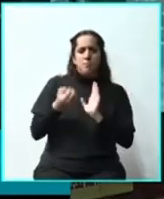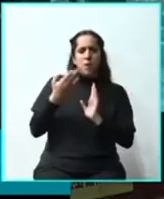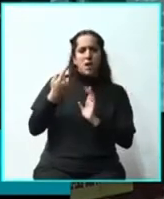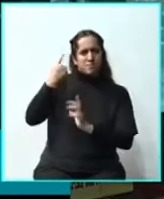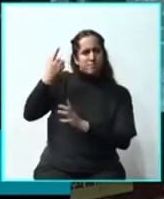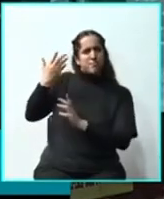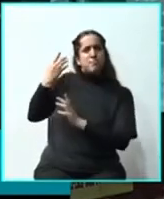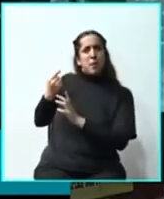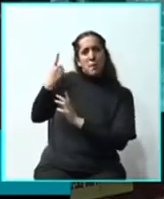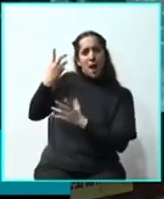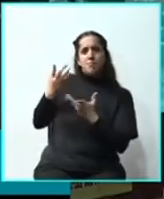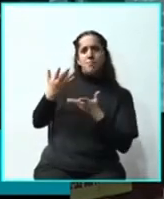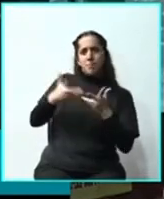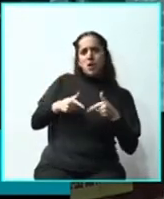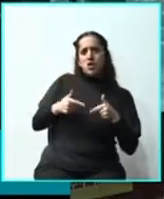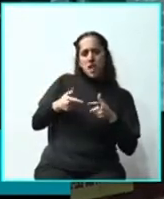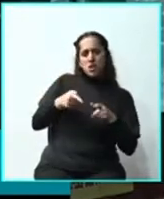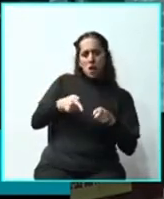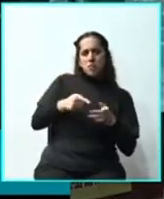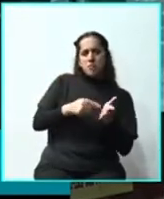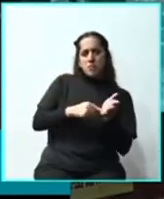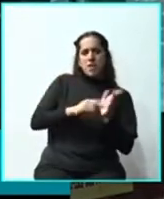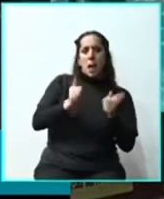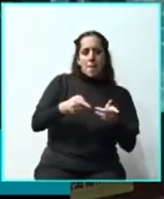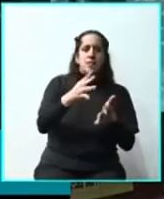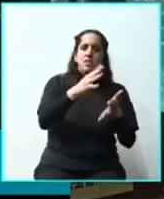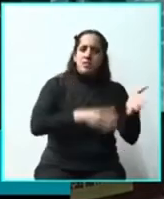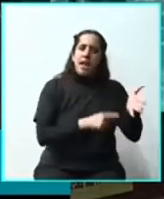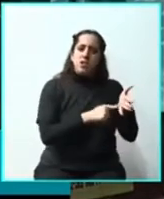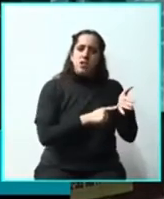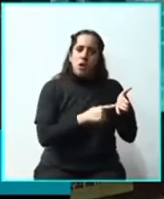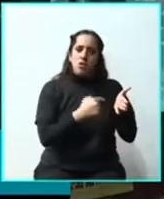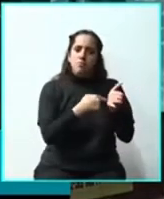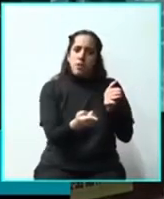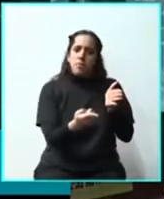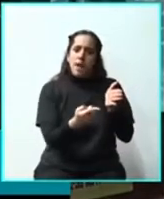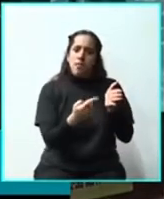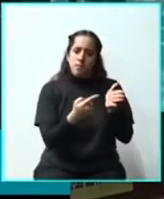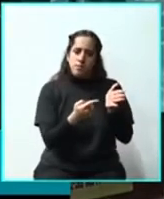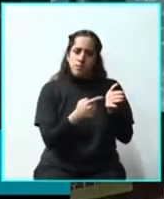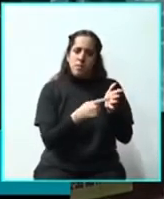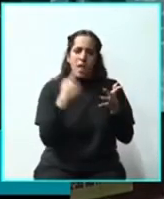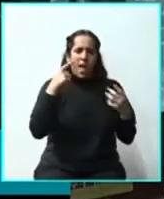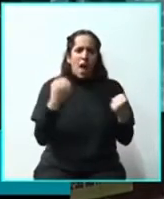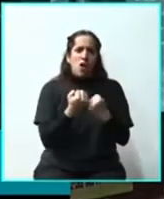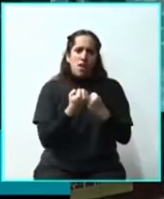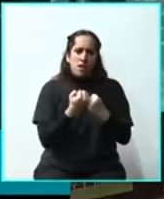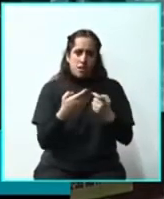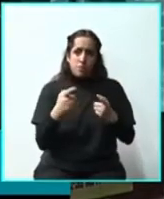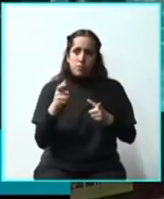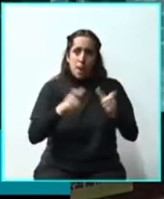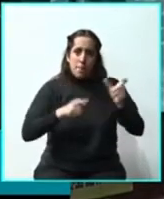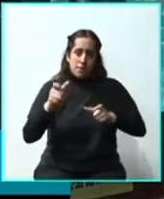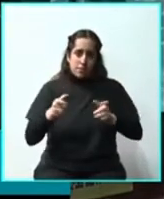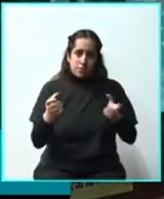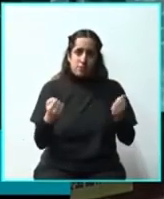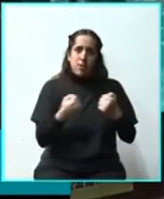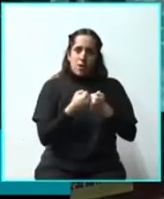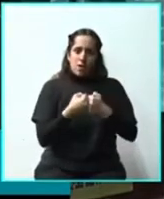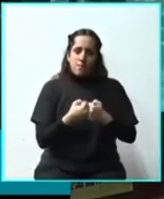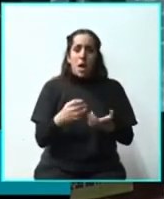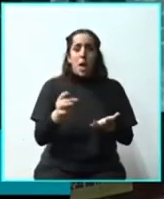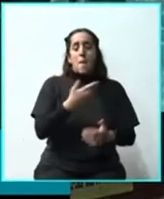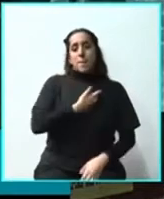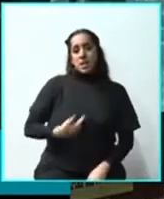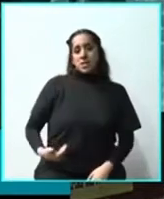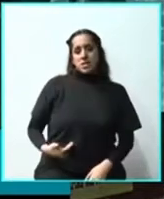que también está plasmado en el texto del dictamen acordado mayoritariamente. Señor